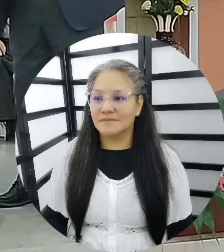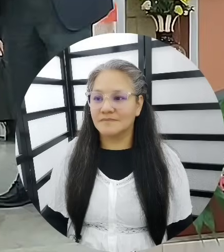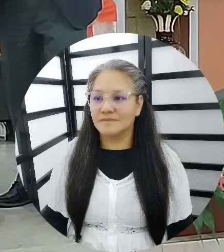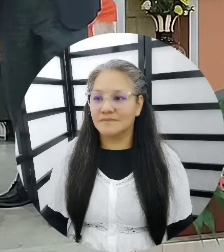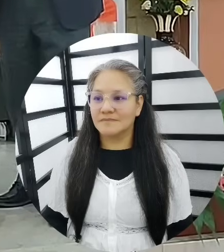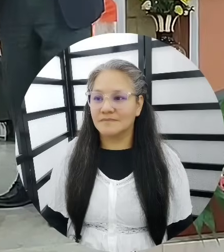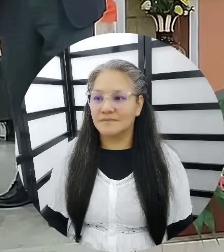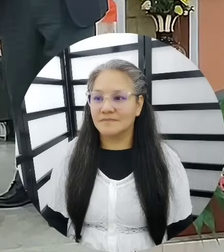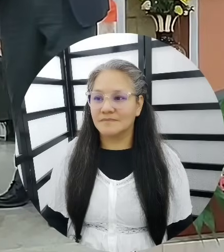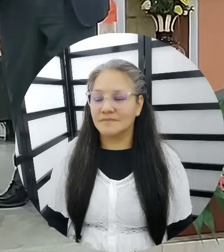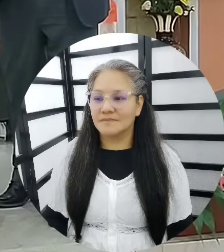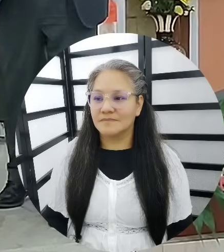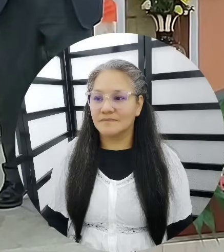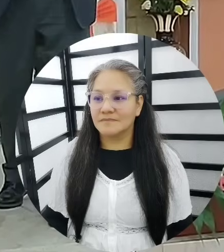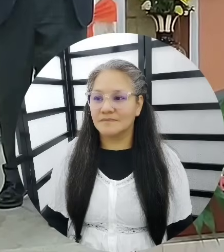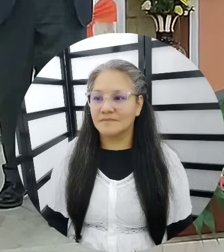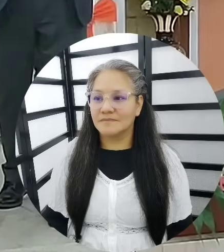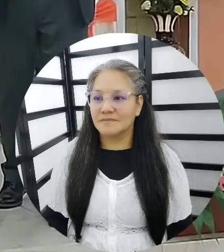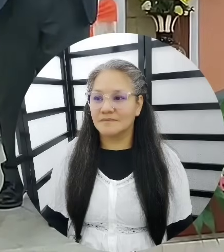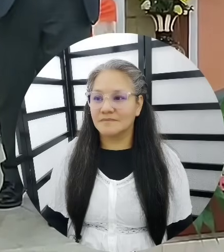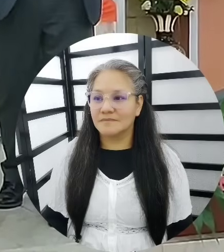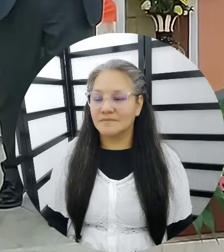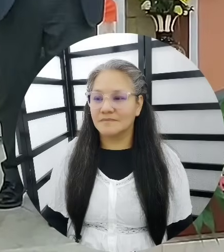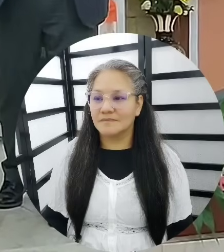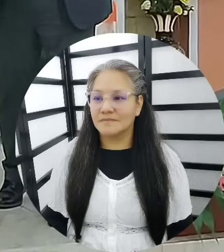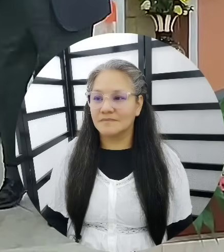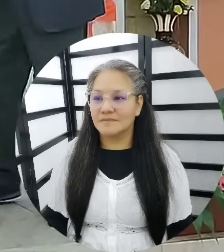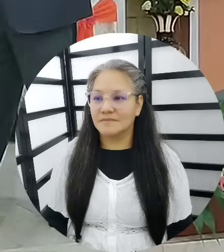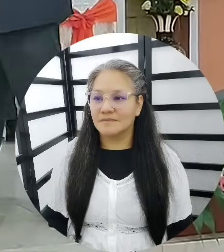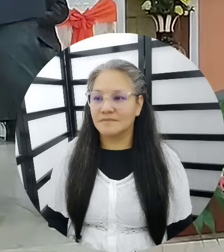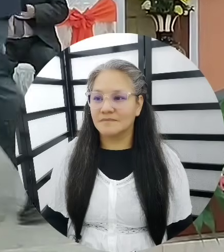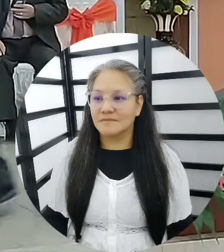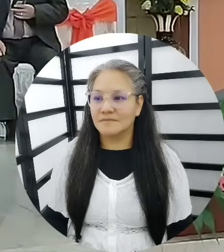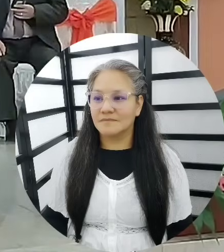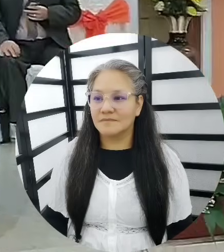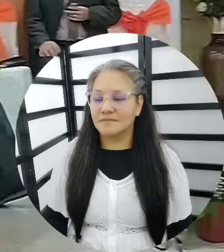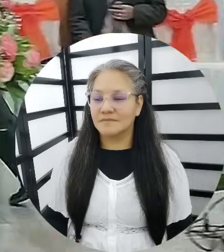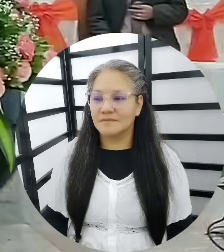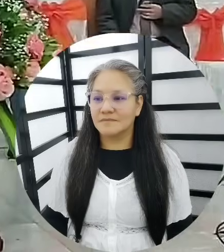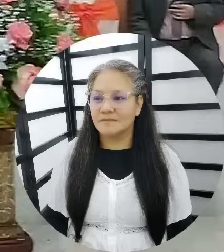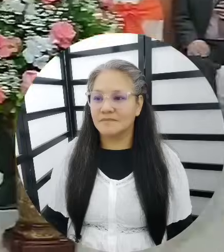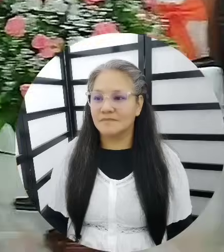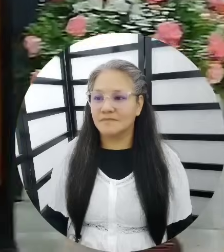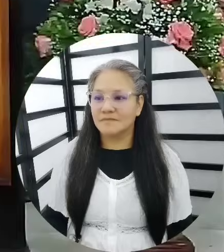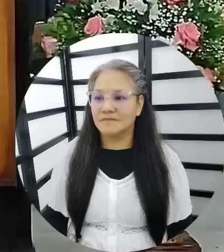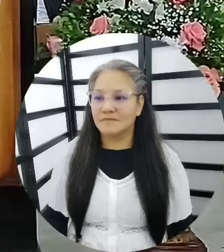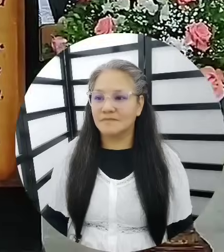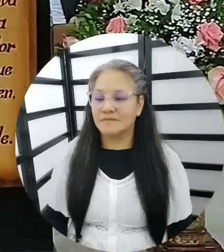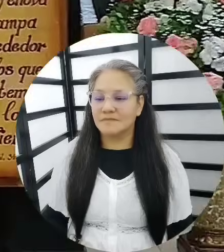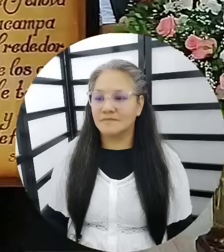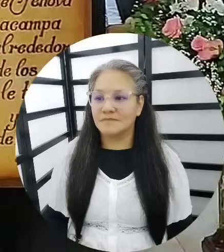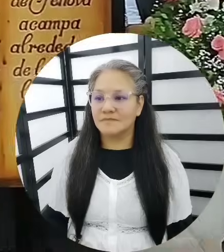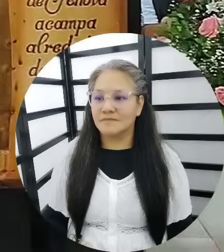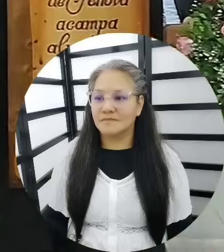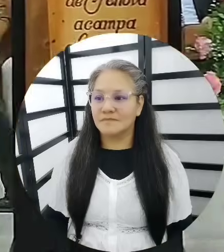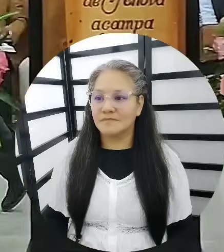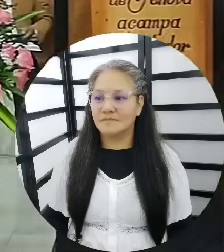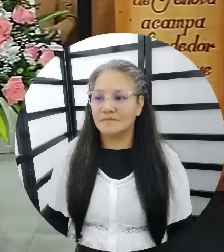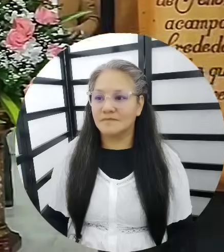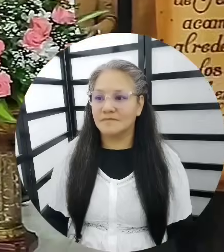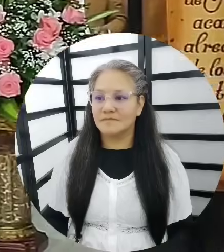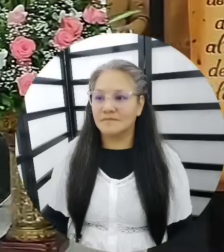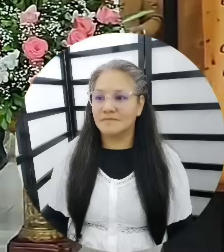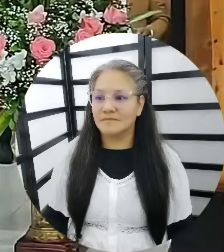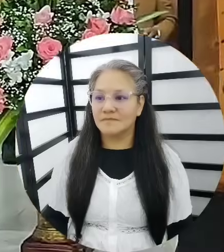esa condición, perdió esa inspiración, perdió la manera, no pudo componer, no pudo componer una canción